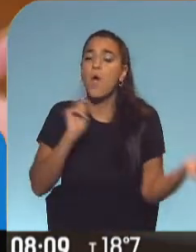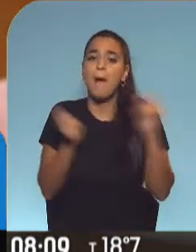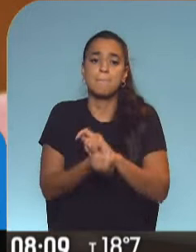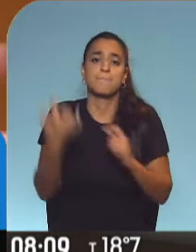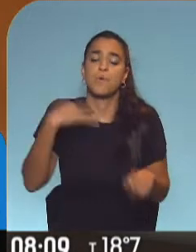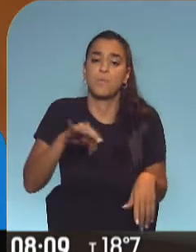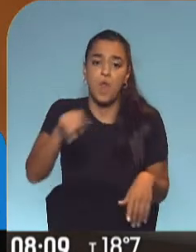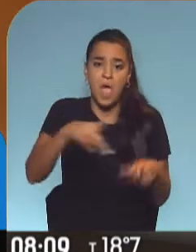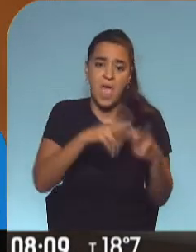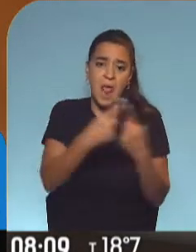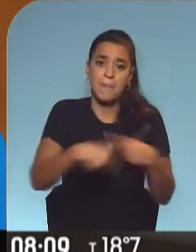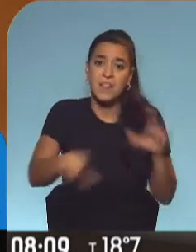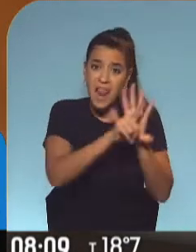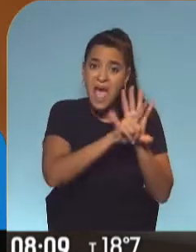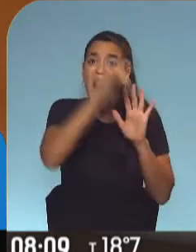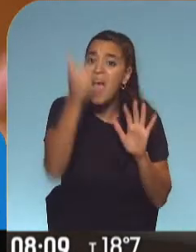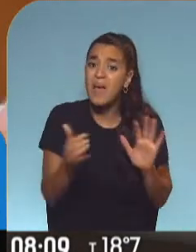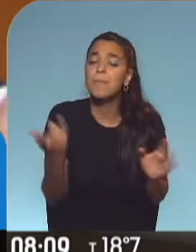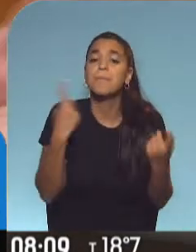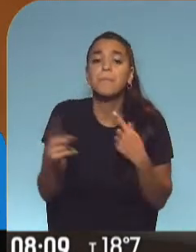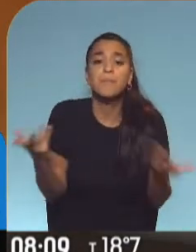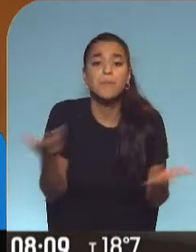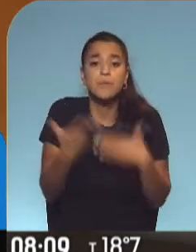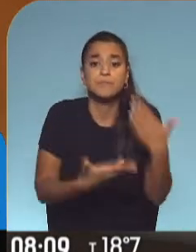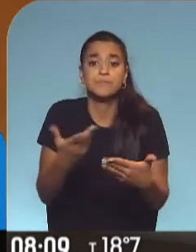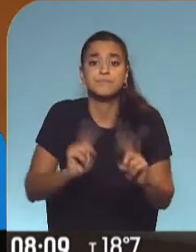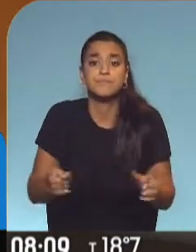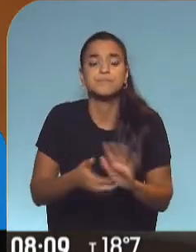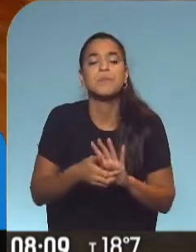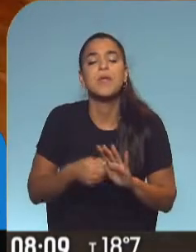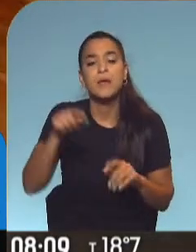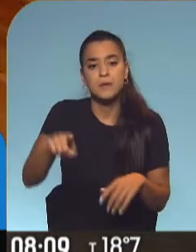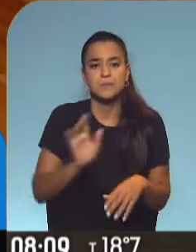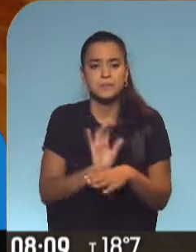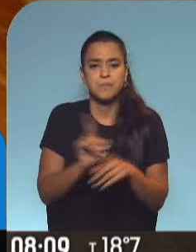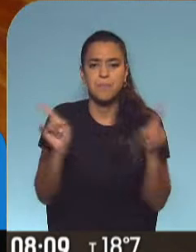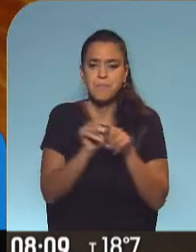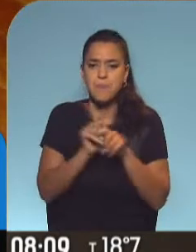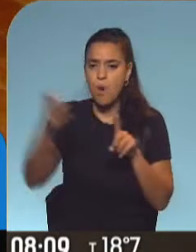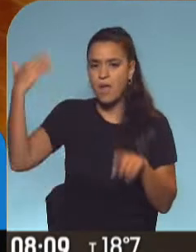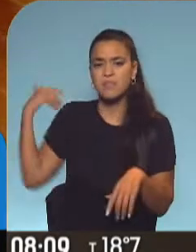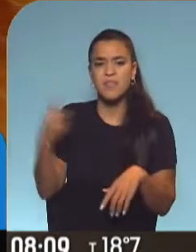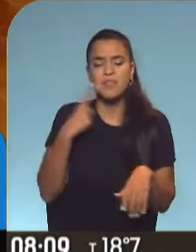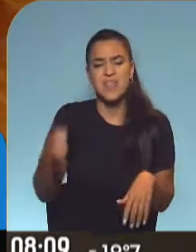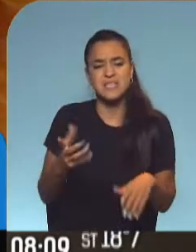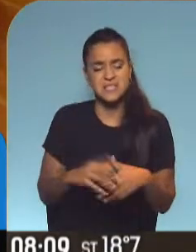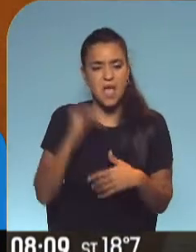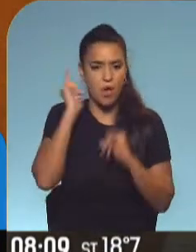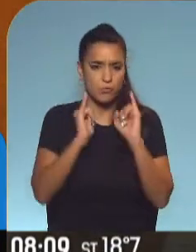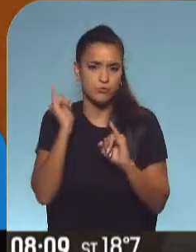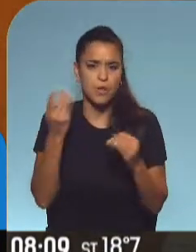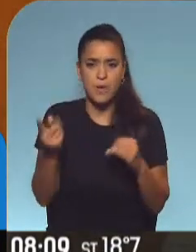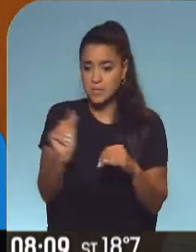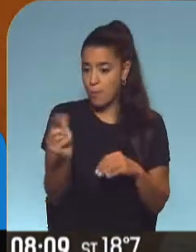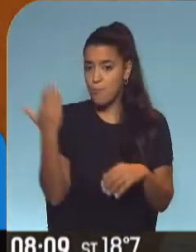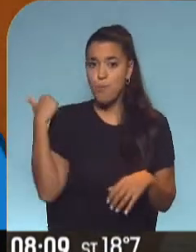tenemos todas las herramientas legales para hacerlo, pero por alguna razón no las aplicamos. Doctor, en este entrecruzamiento que usted hacía referencia por la pregunta que le hacía Néstor, en las últimas